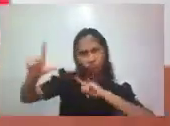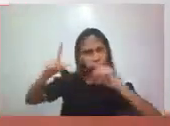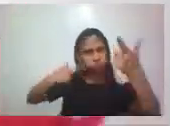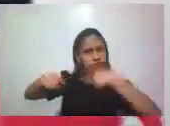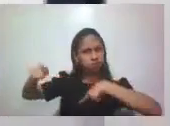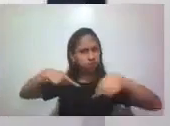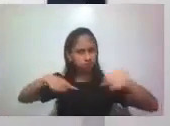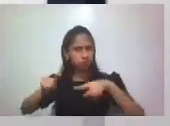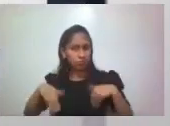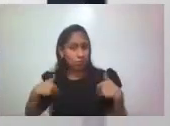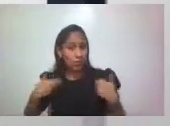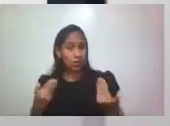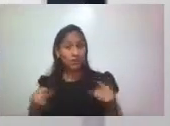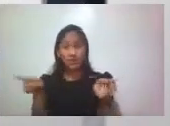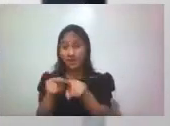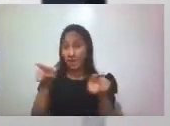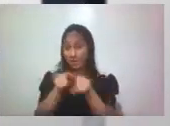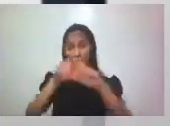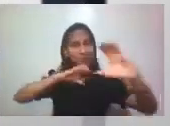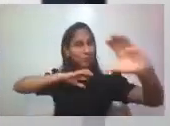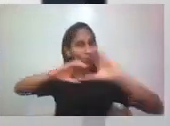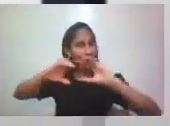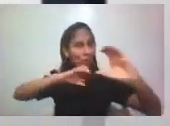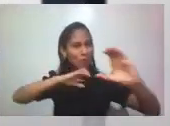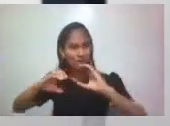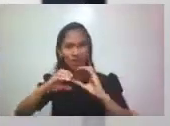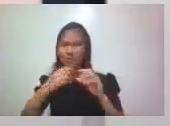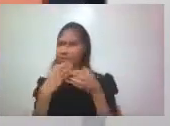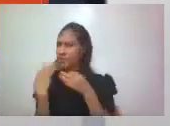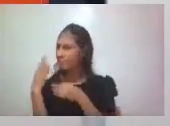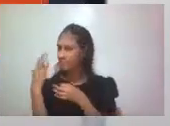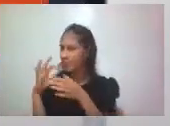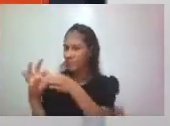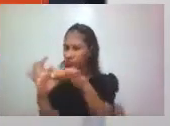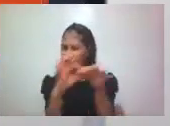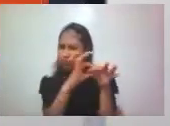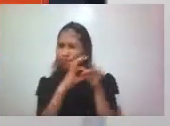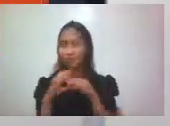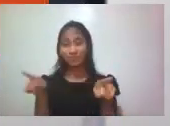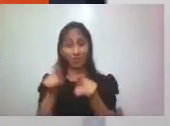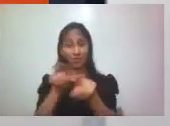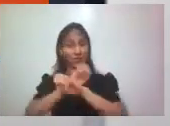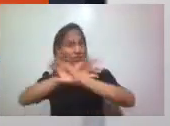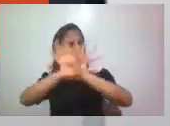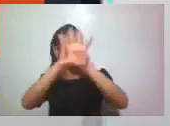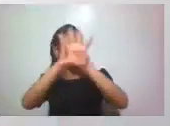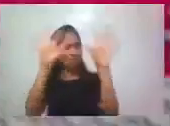fortalecer el diálogo permanente, la accesibilidad y la transparencia de la información.